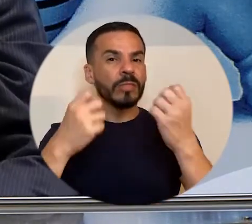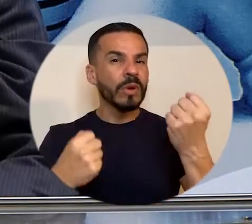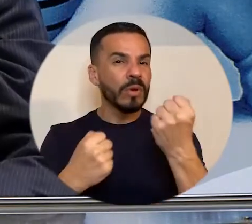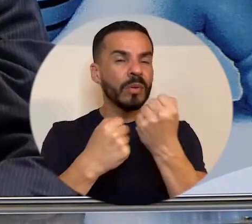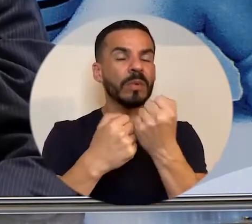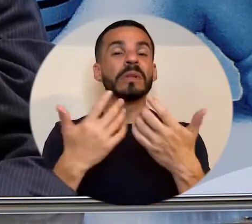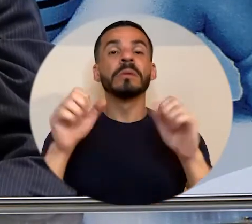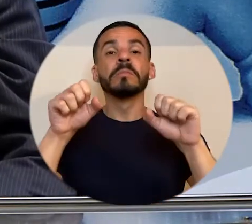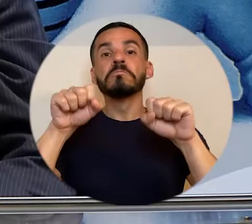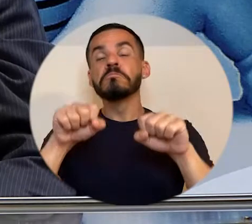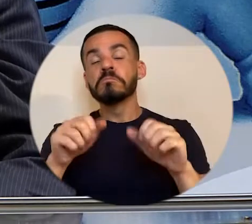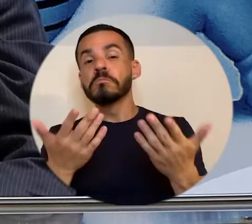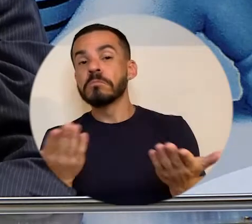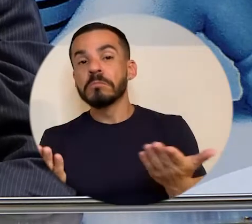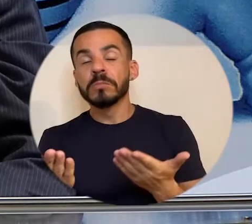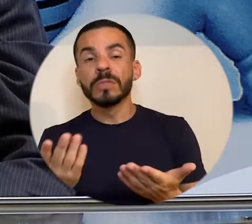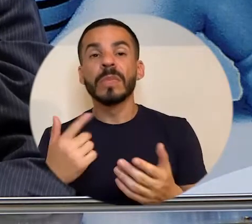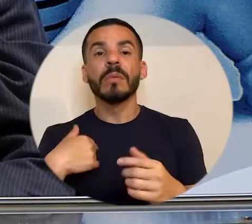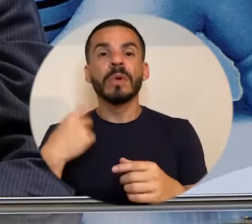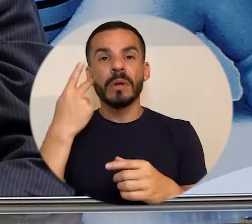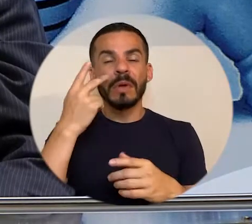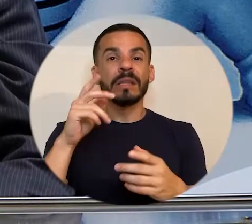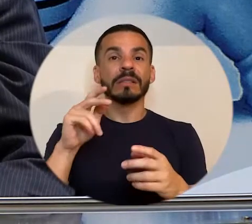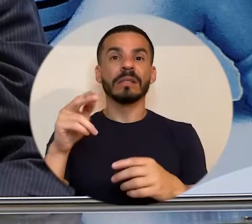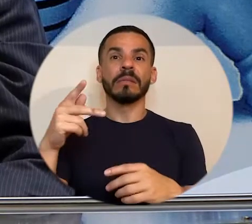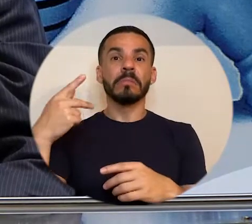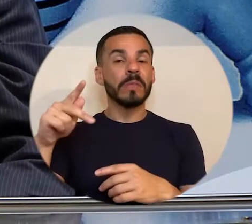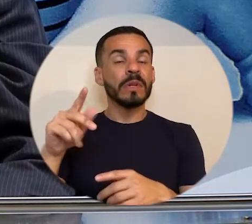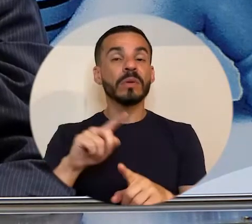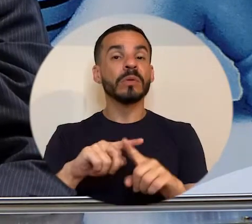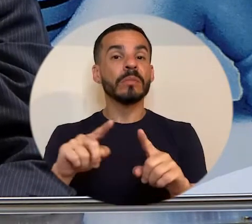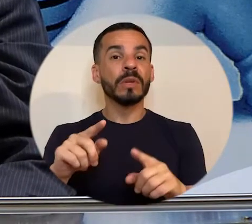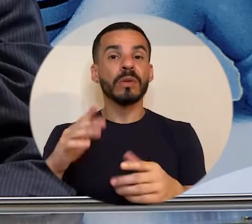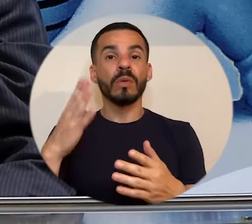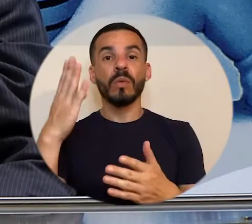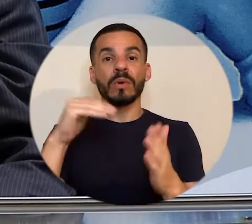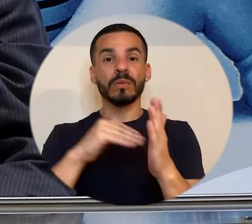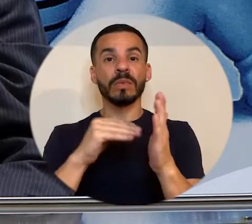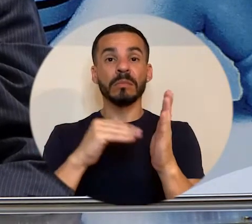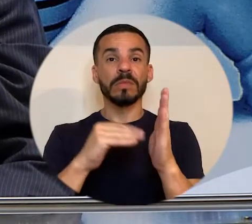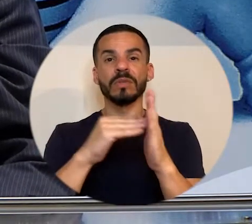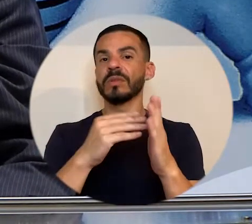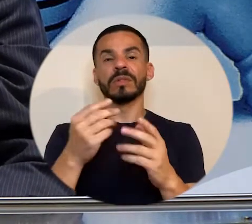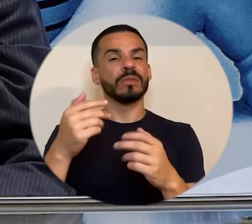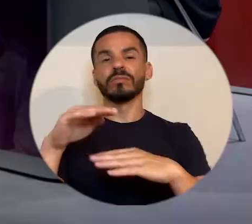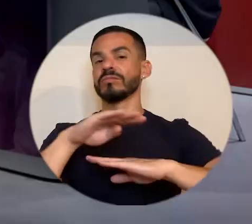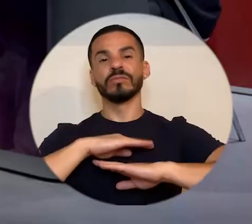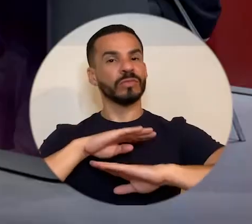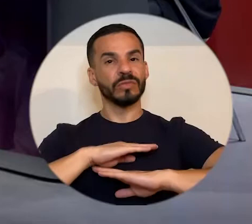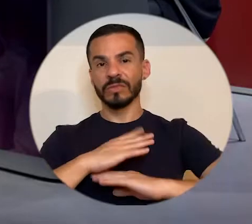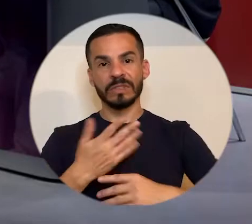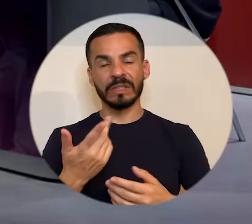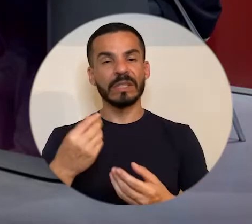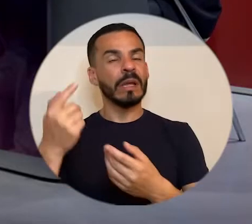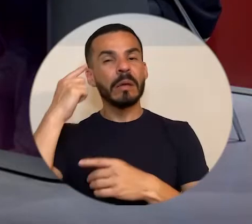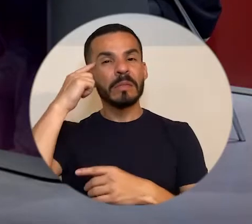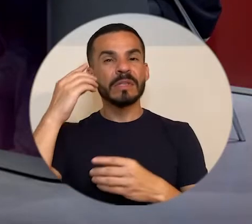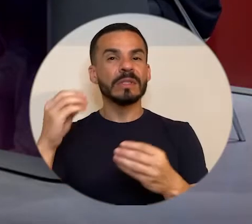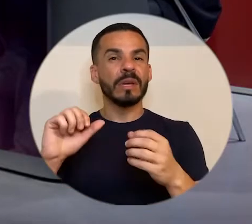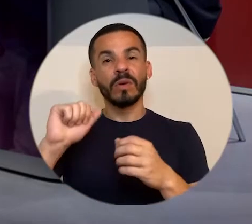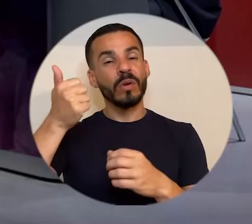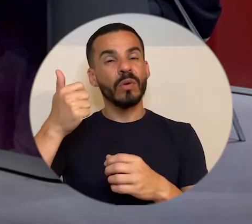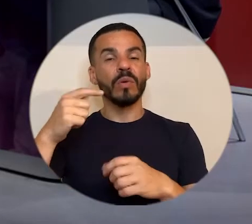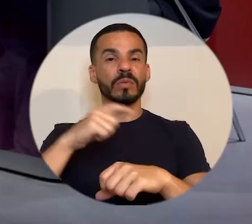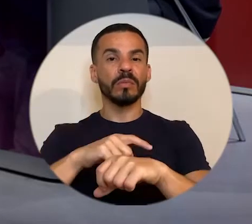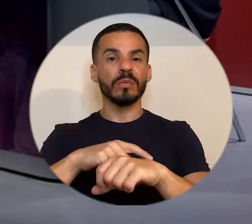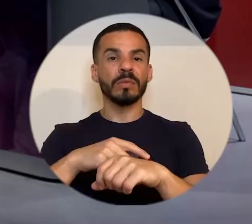cooperación y posiblemente les puede parecer riesgoso lo que voy a decir, los 4.000 millones no alcanzan. Posiblemente va a tener que pensar, como en